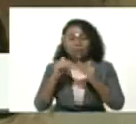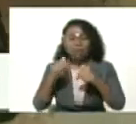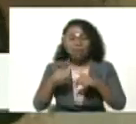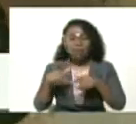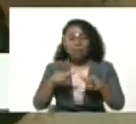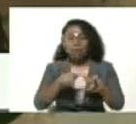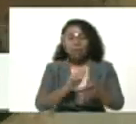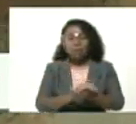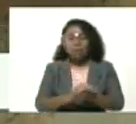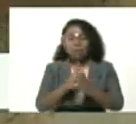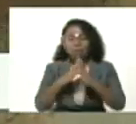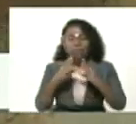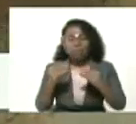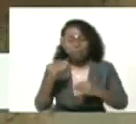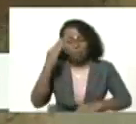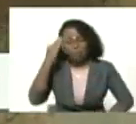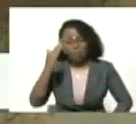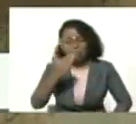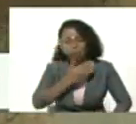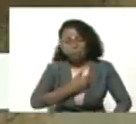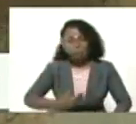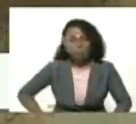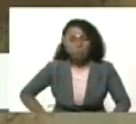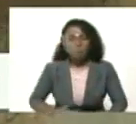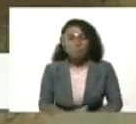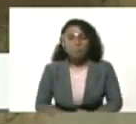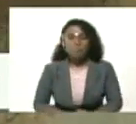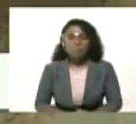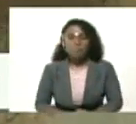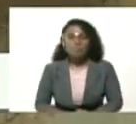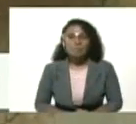sector. Es todo, mi comandante presidente.